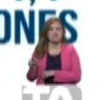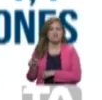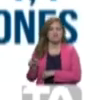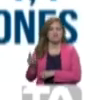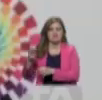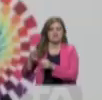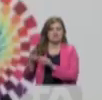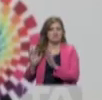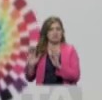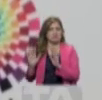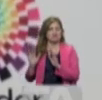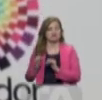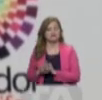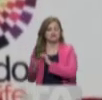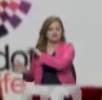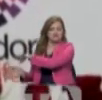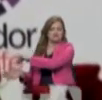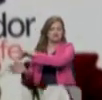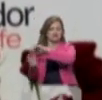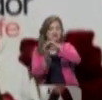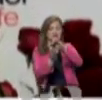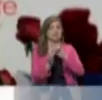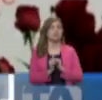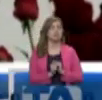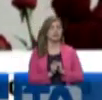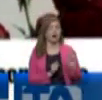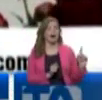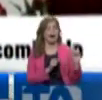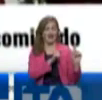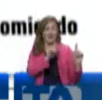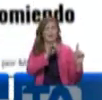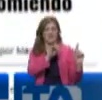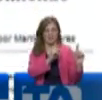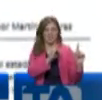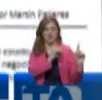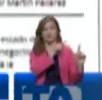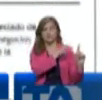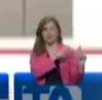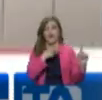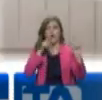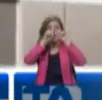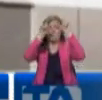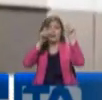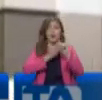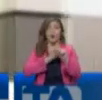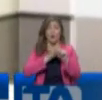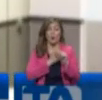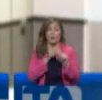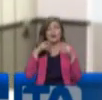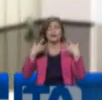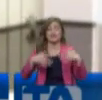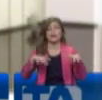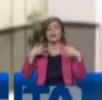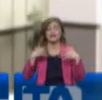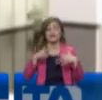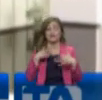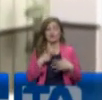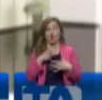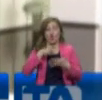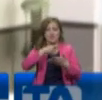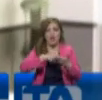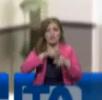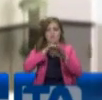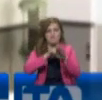su participación. Hoy sabemos, según una investigación de Cuatro Pelagatos, que sus empresas, muchas de ellas señaladas por recibir